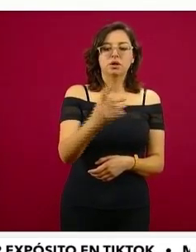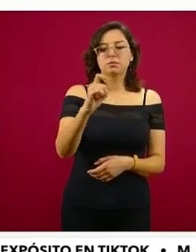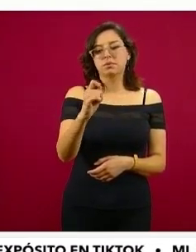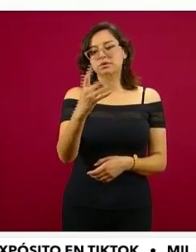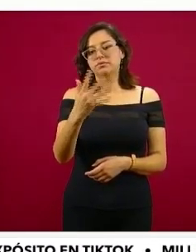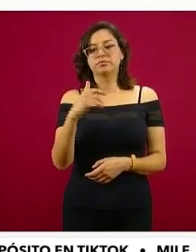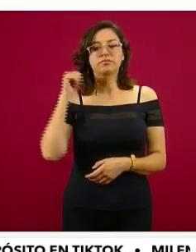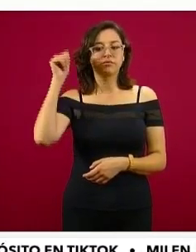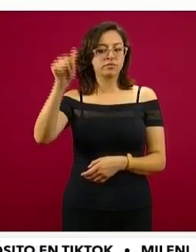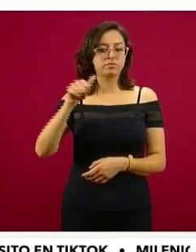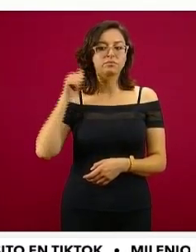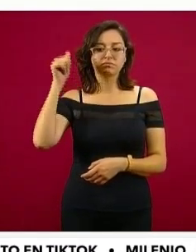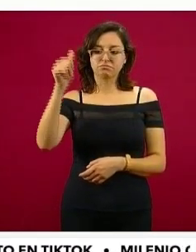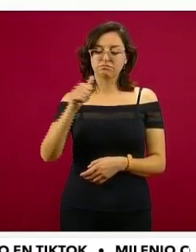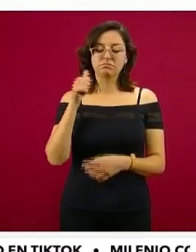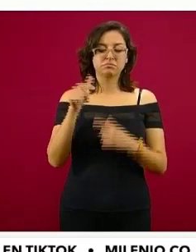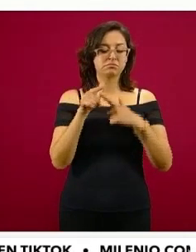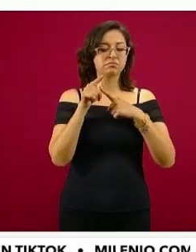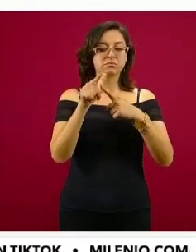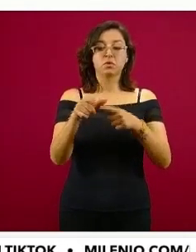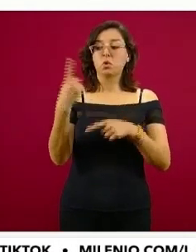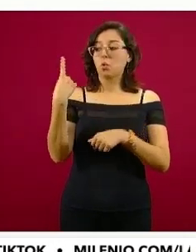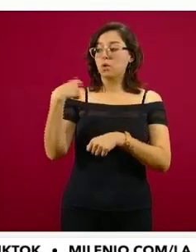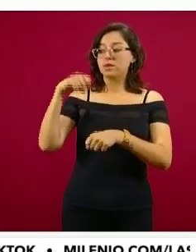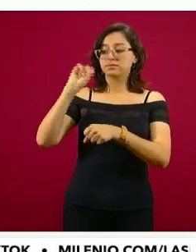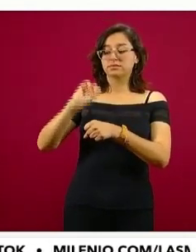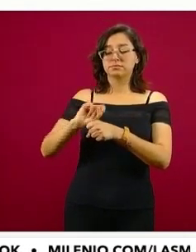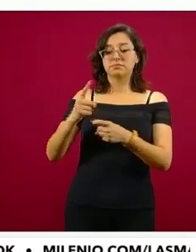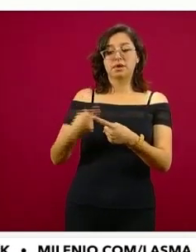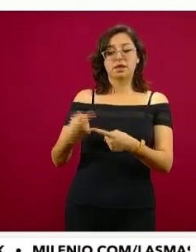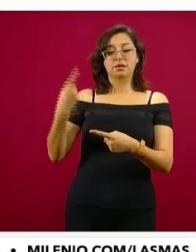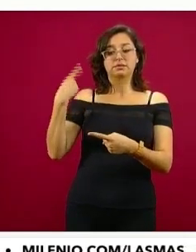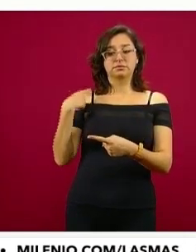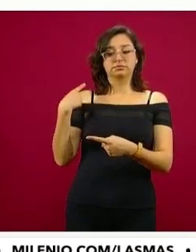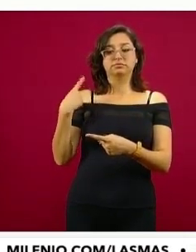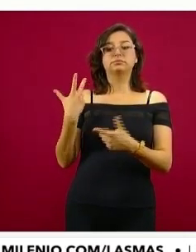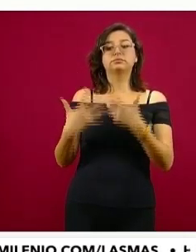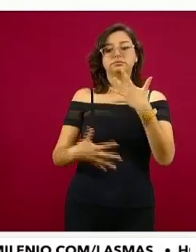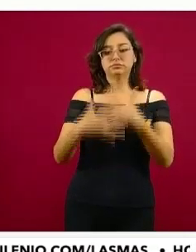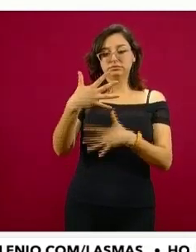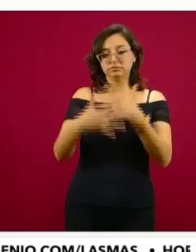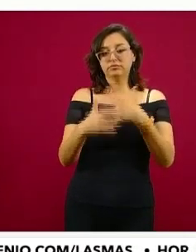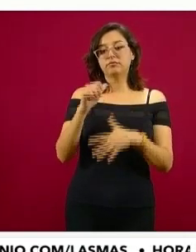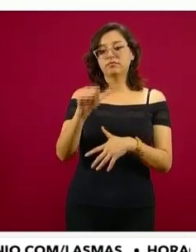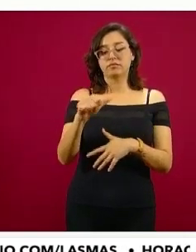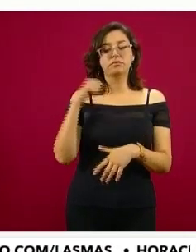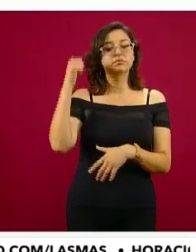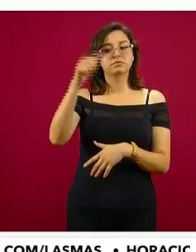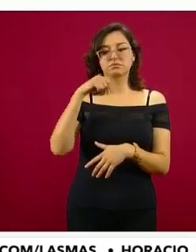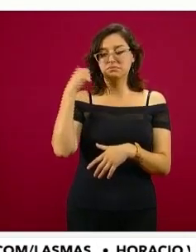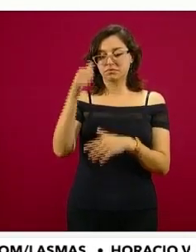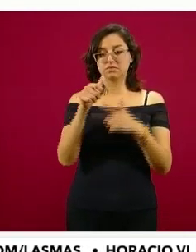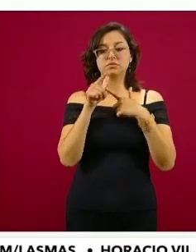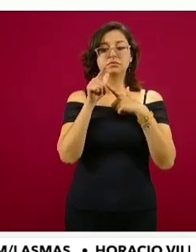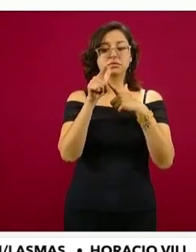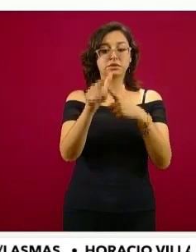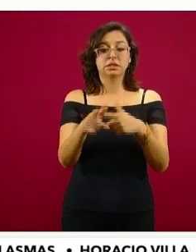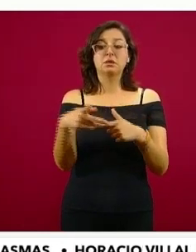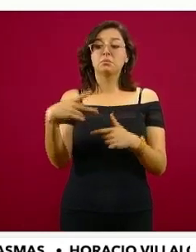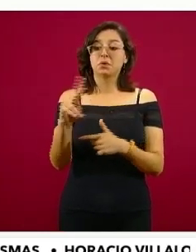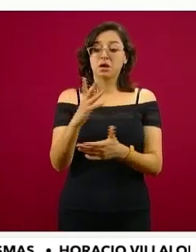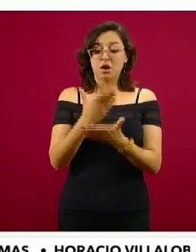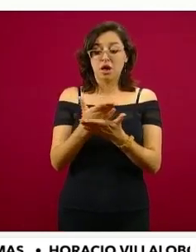mantenido. En la semana pasada veíamos que esta tendencia se presentaba hasta el 15, 16 de abril, pero ahora que los casos se